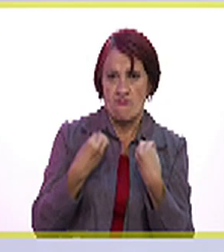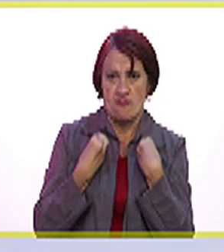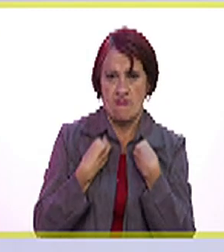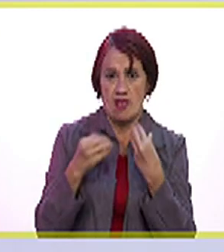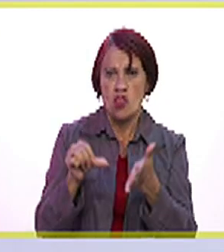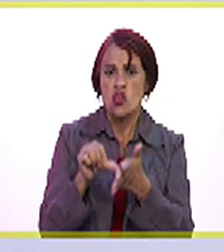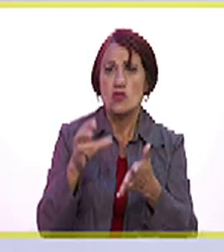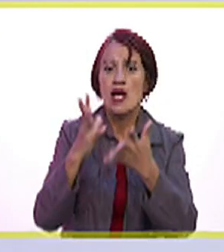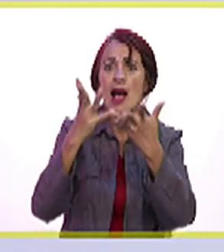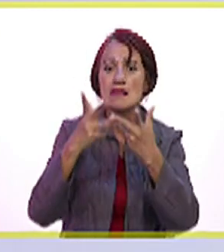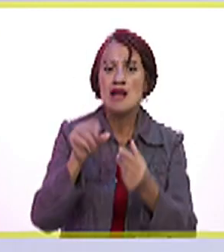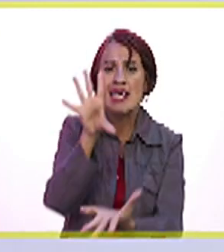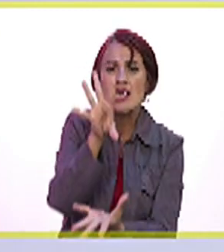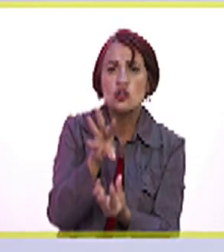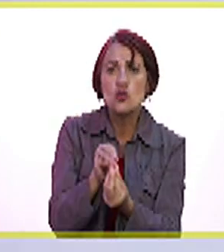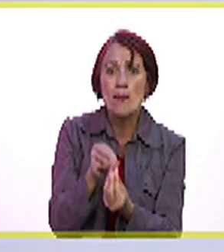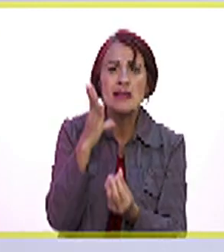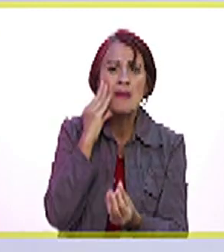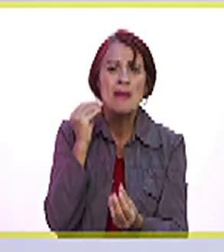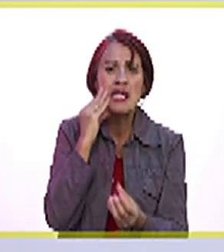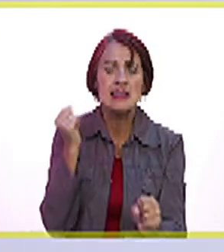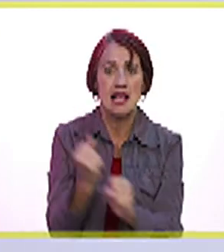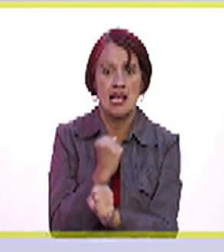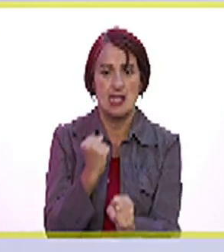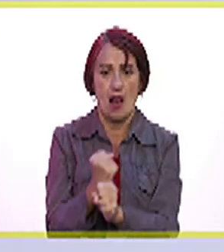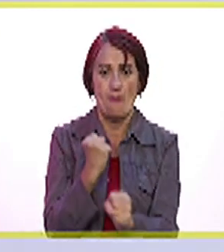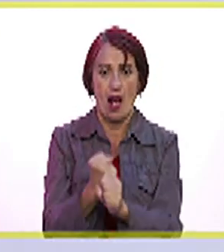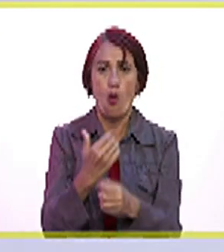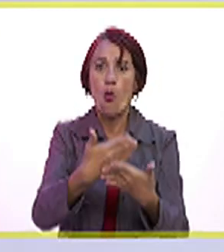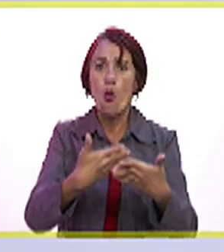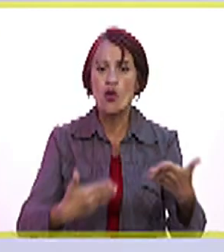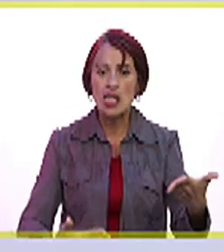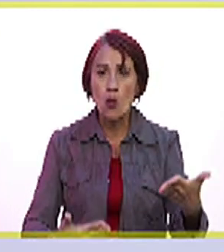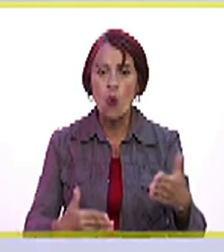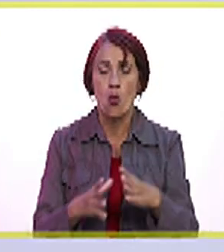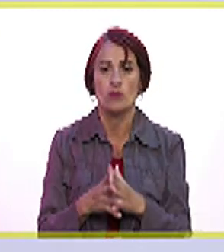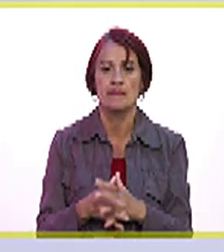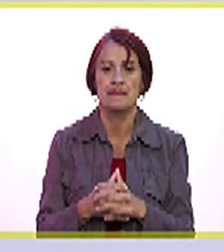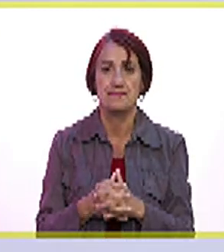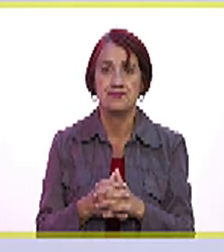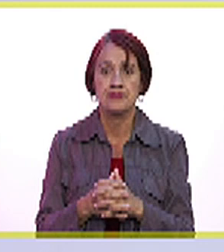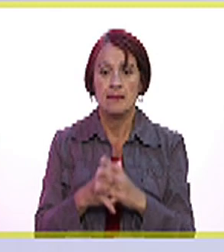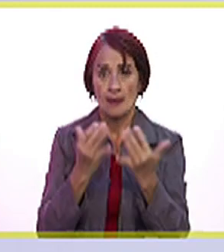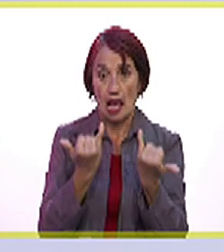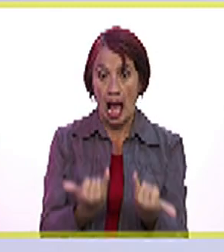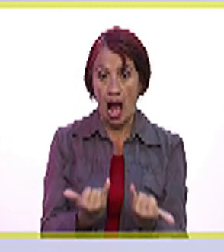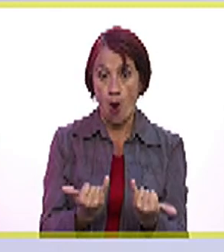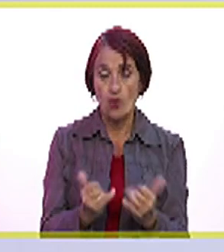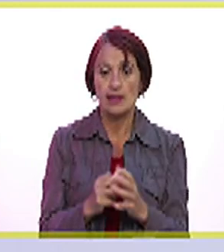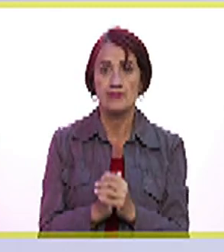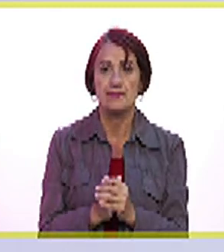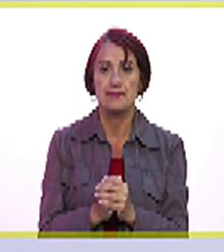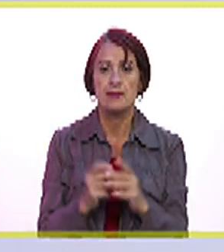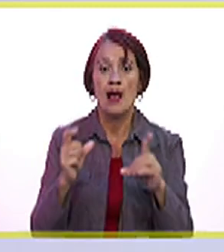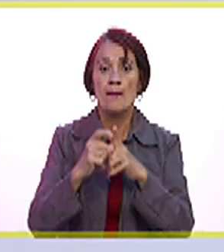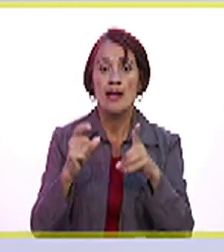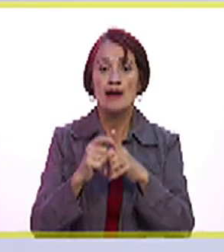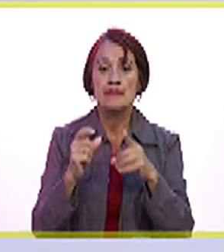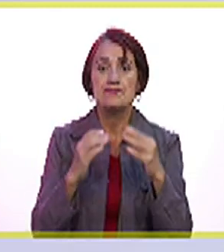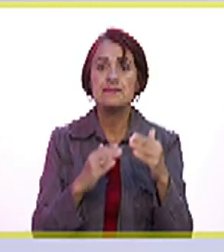resumen o dónde envío mi currículum? ¿Okay? Ahora vamos a hablar de superlativos